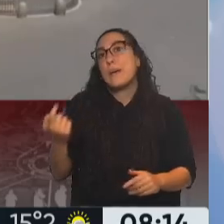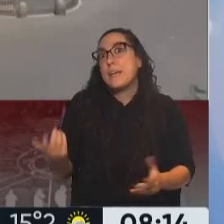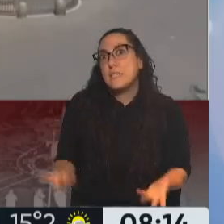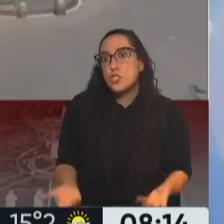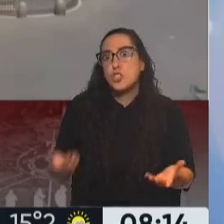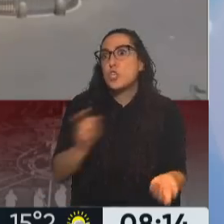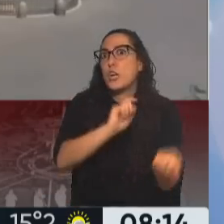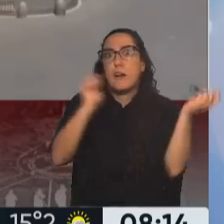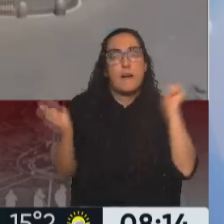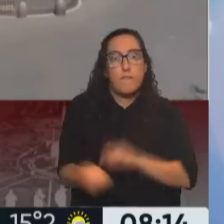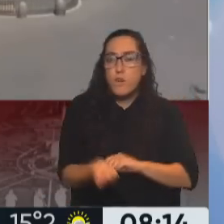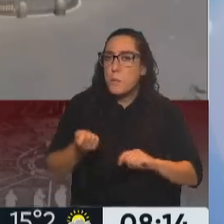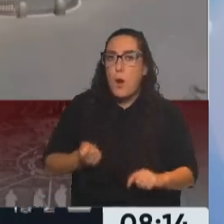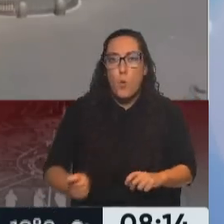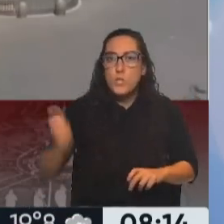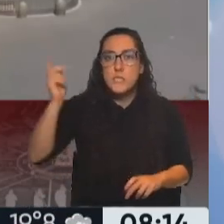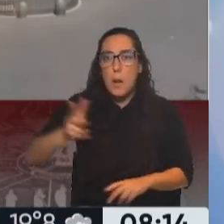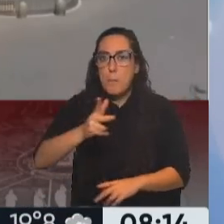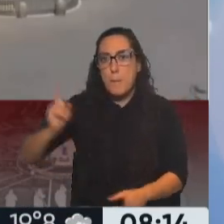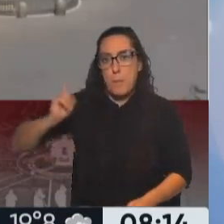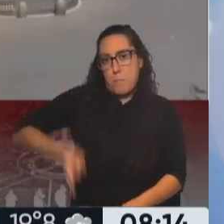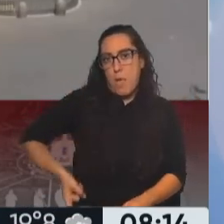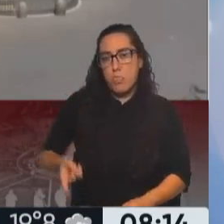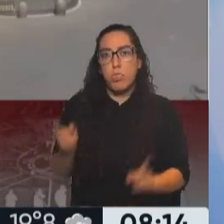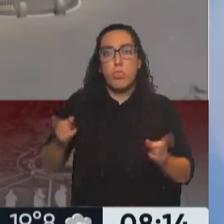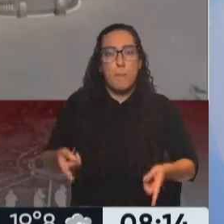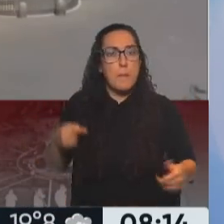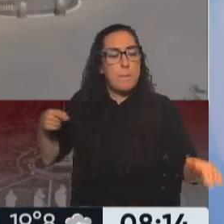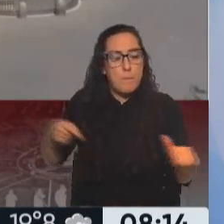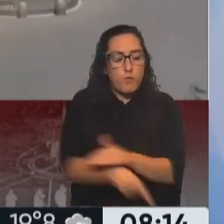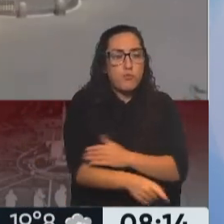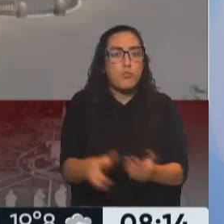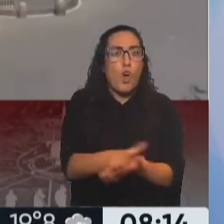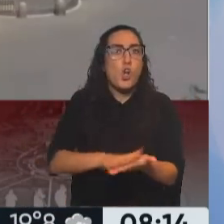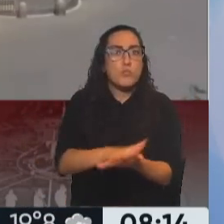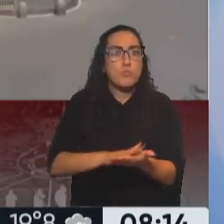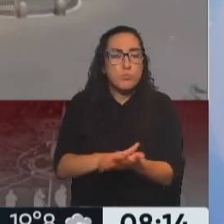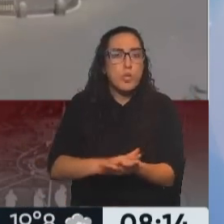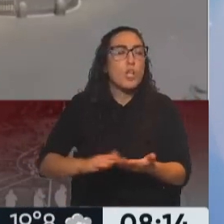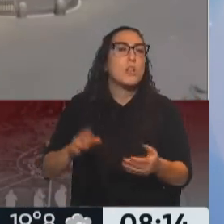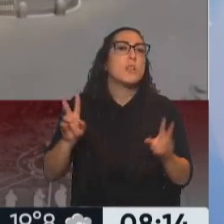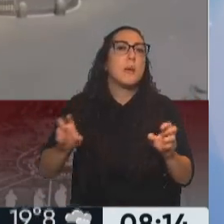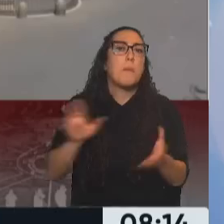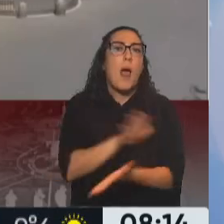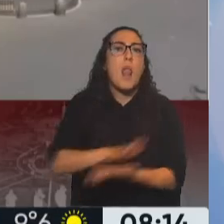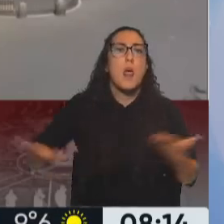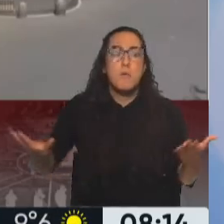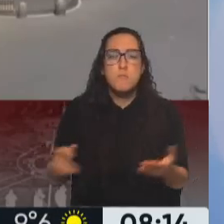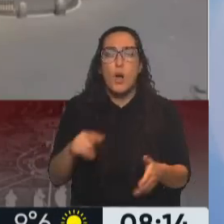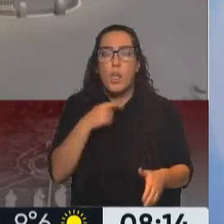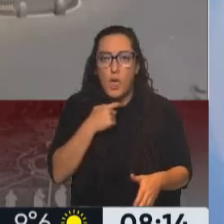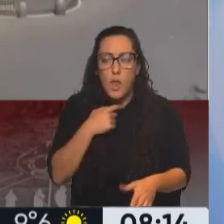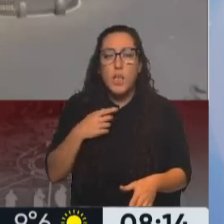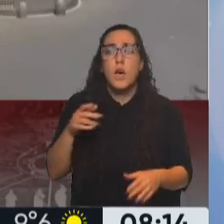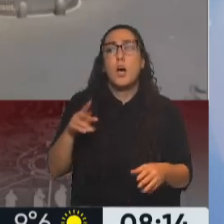la reforma judicial que hizo el Papa, pero también con ir a fondo en el tema de corrupción. Y ahora una de las discusiones que se están planteando en Roma es